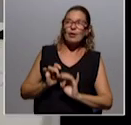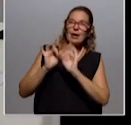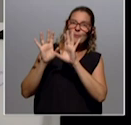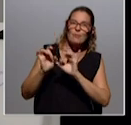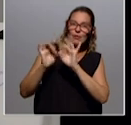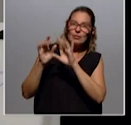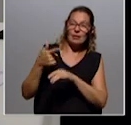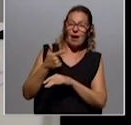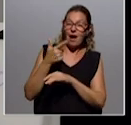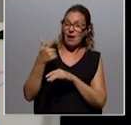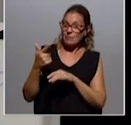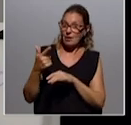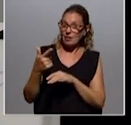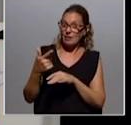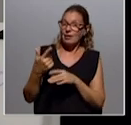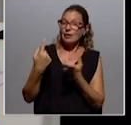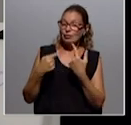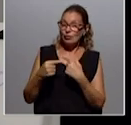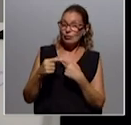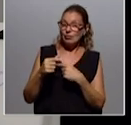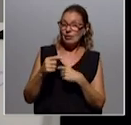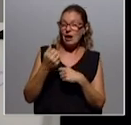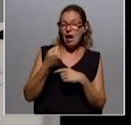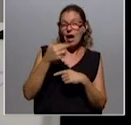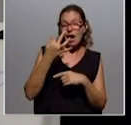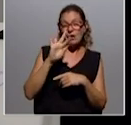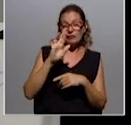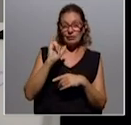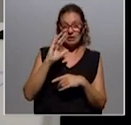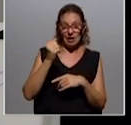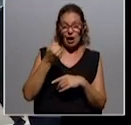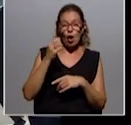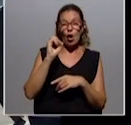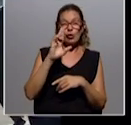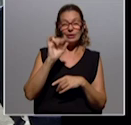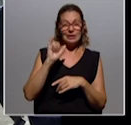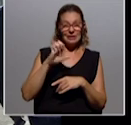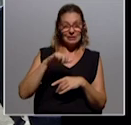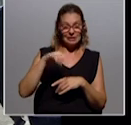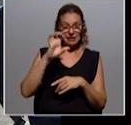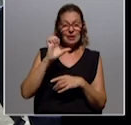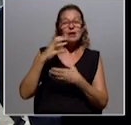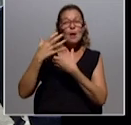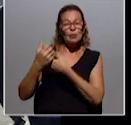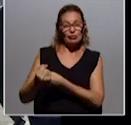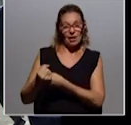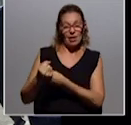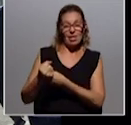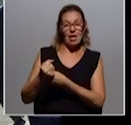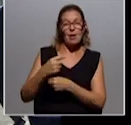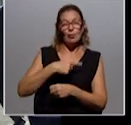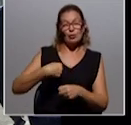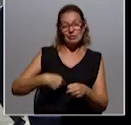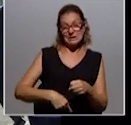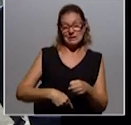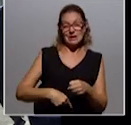todo armas, lo que es industria pesada, a África, a Oriente Medio, y está apoyada tanto por Rusia como por China. Ese ha sido un gran